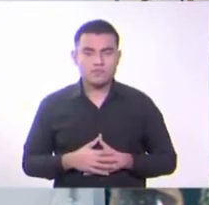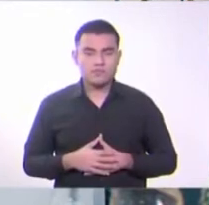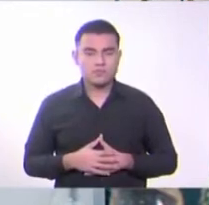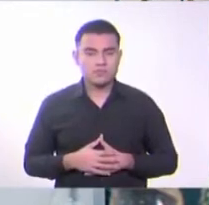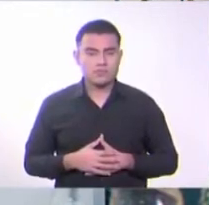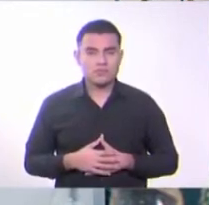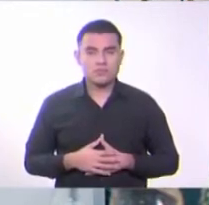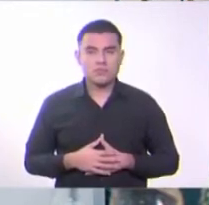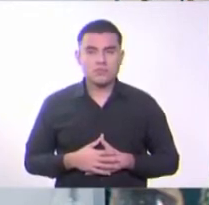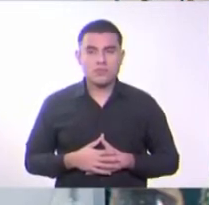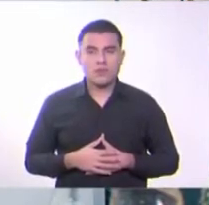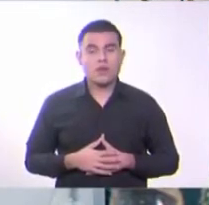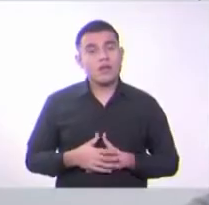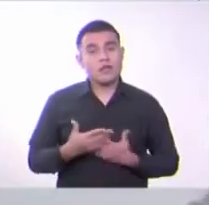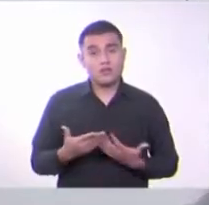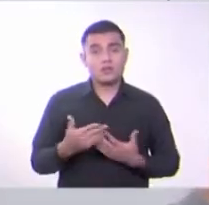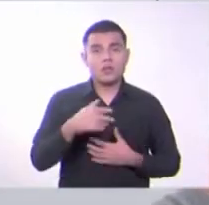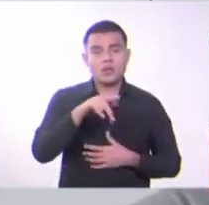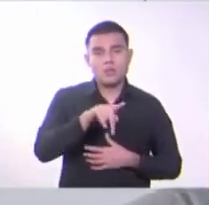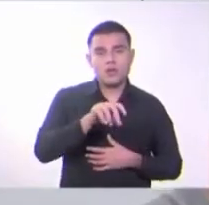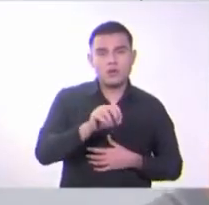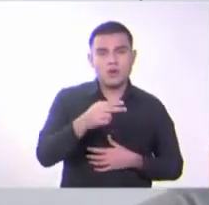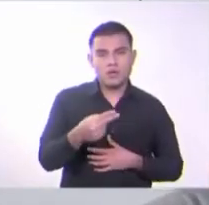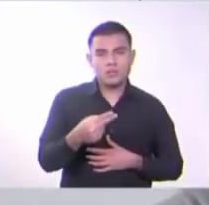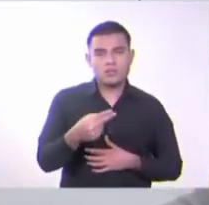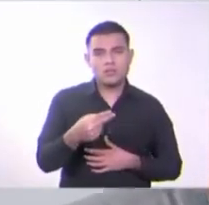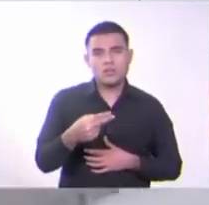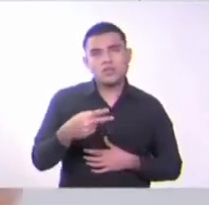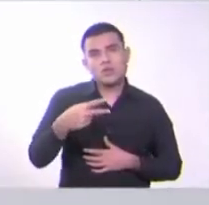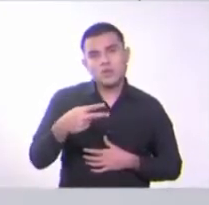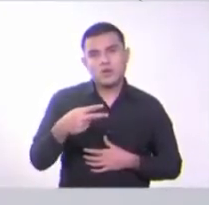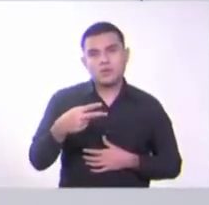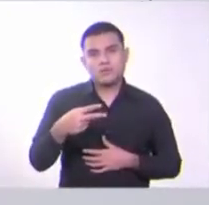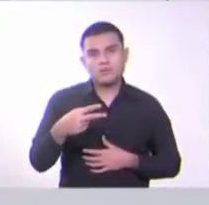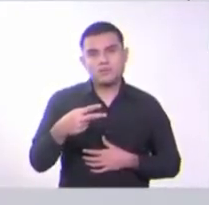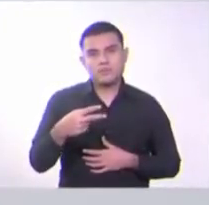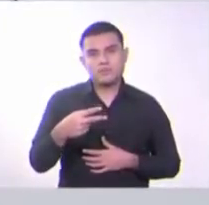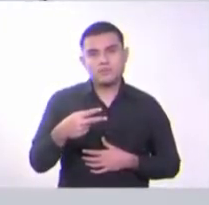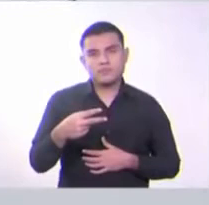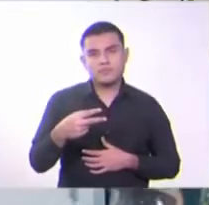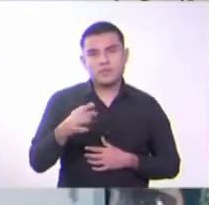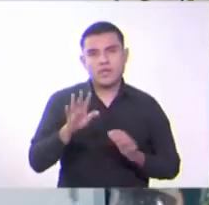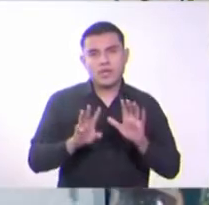Entonces, el pOH es igual a 13.